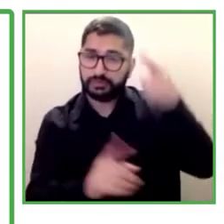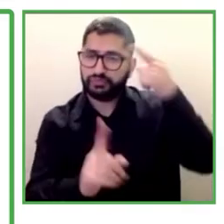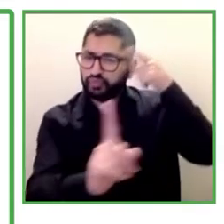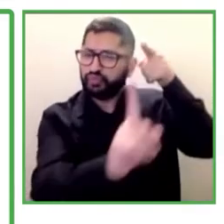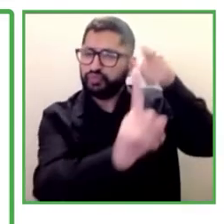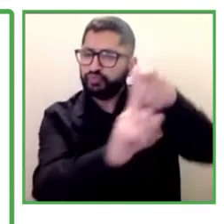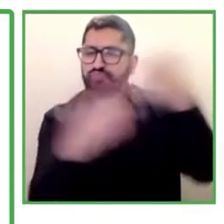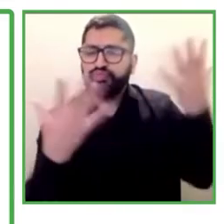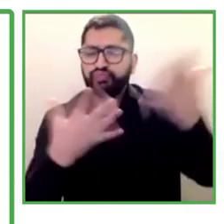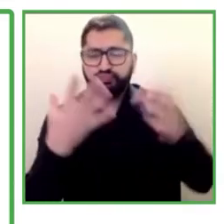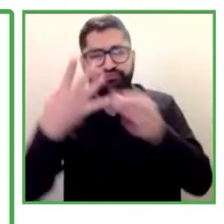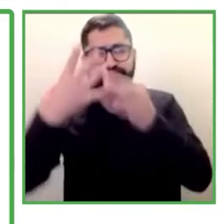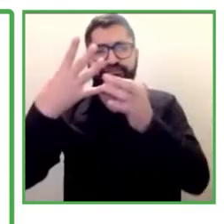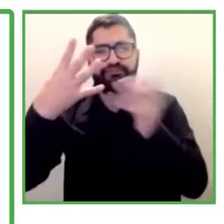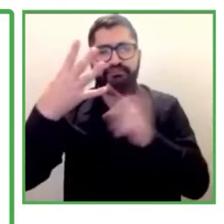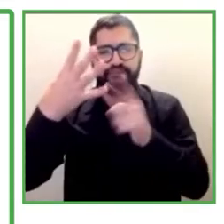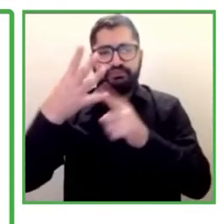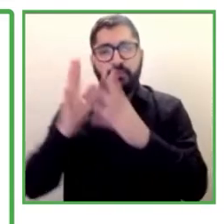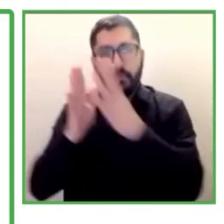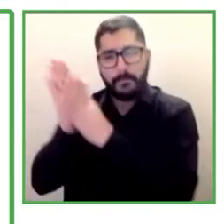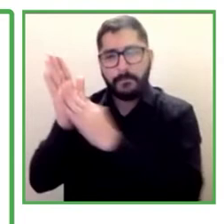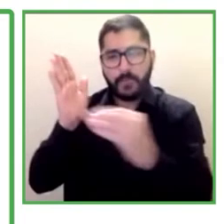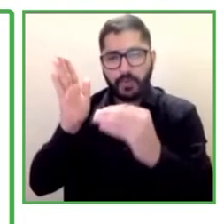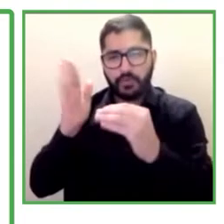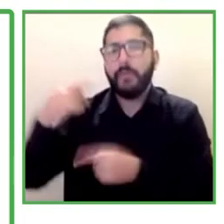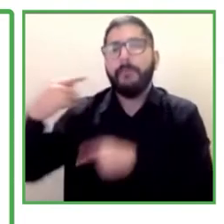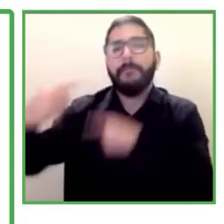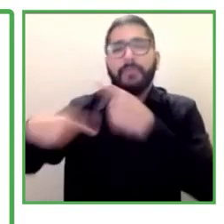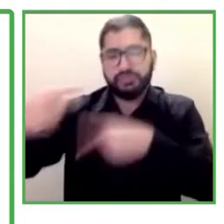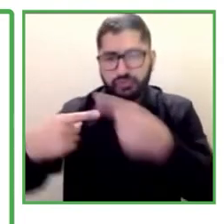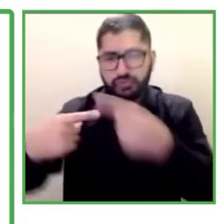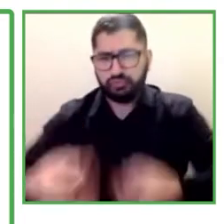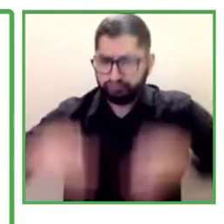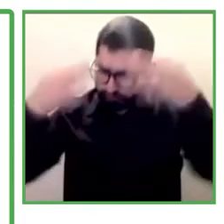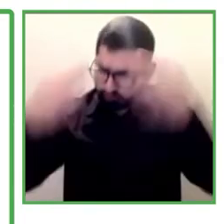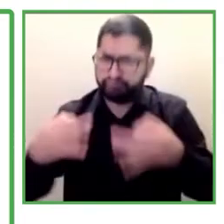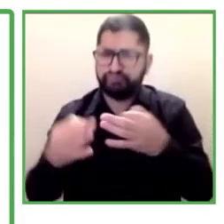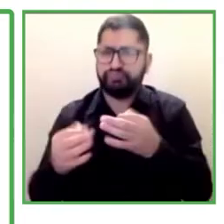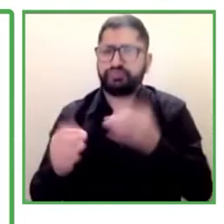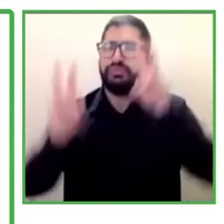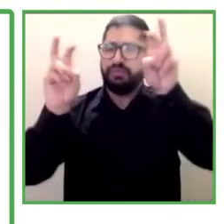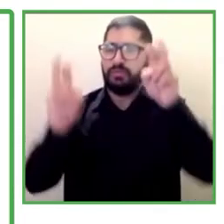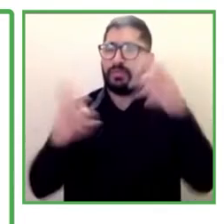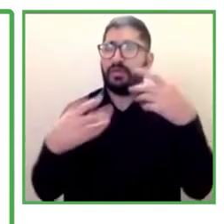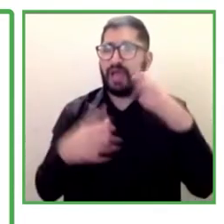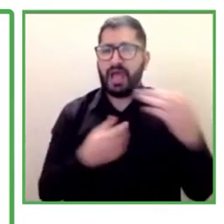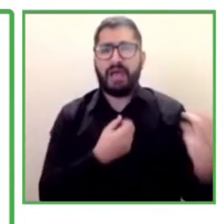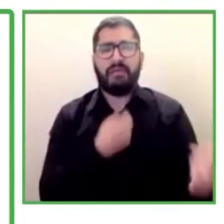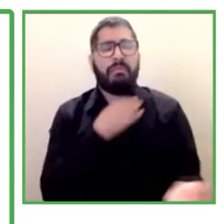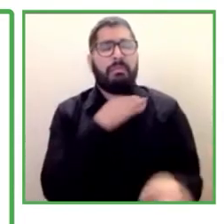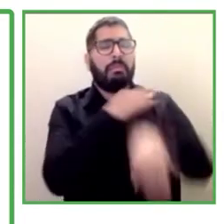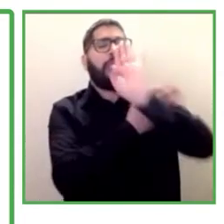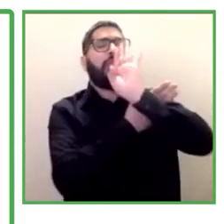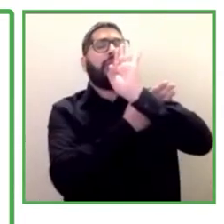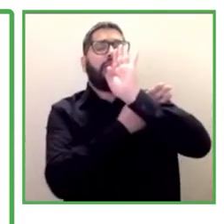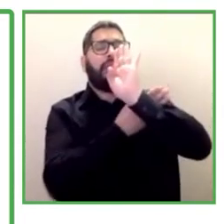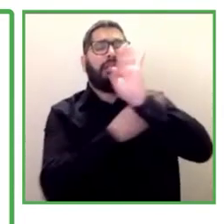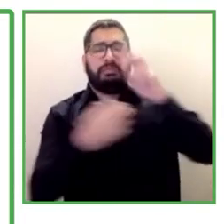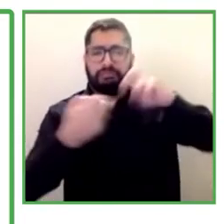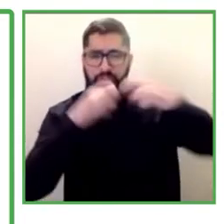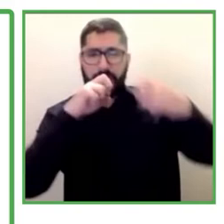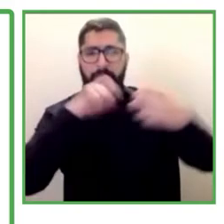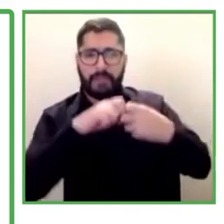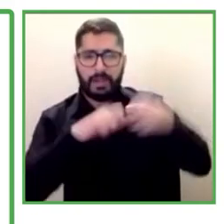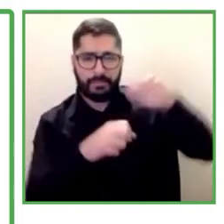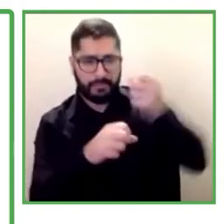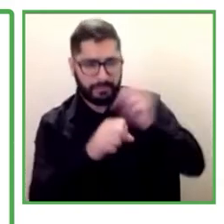proceso y que efectivamente se han visto muy afectadas con los procesos de inclusión producto de la pandemia. Leía un